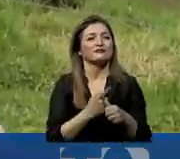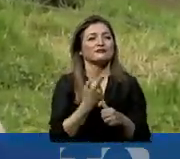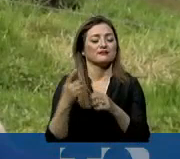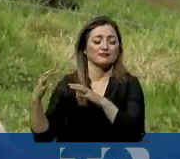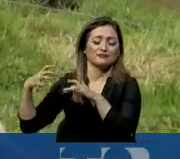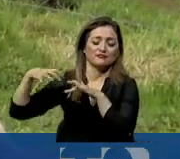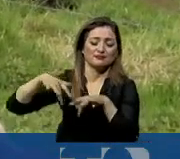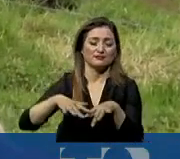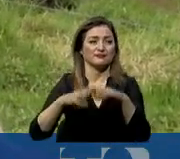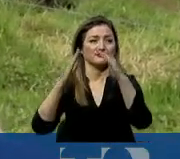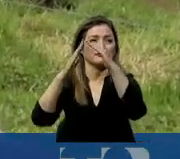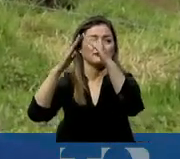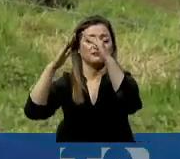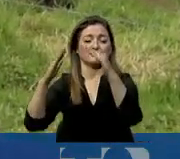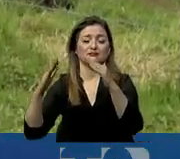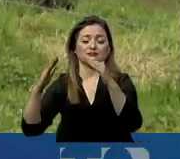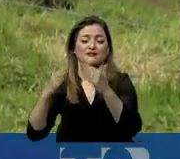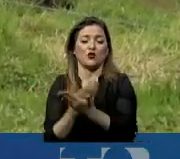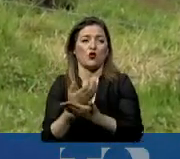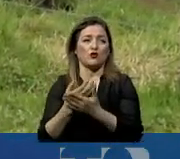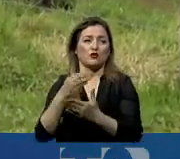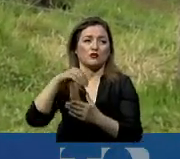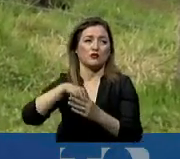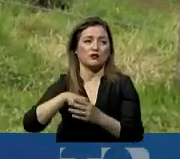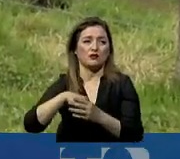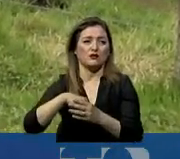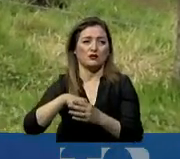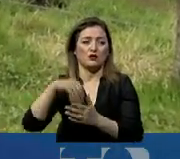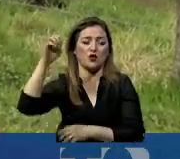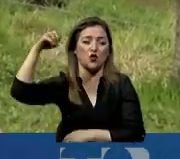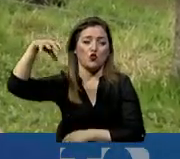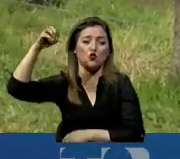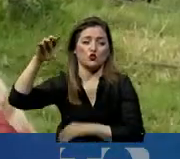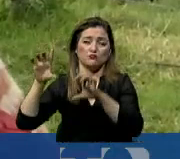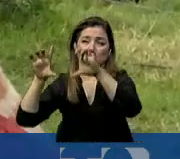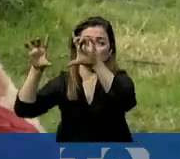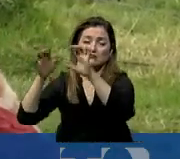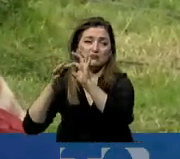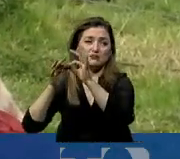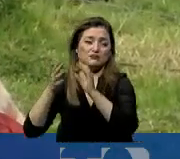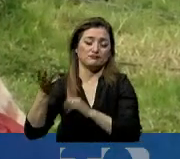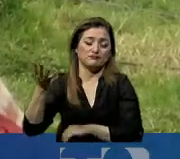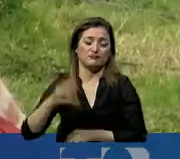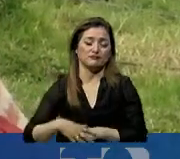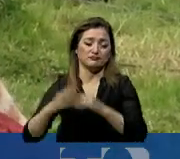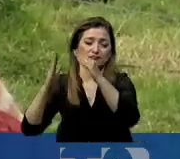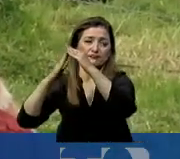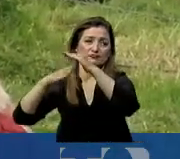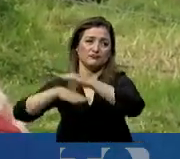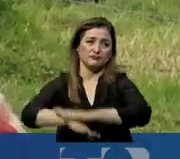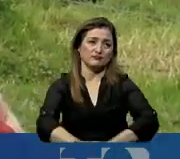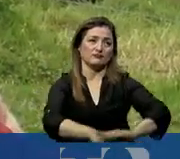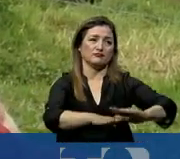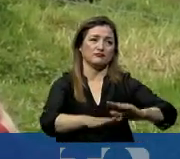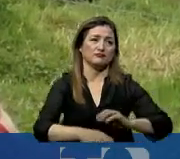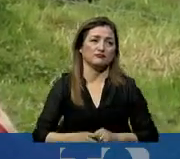derrumbo y de ahí la casita dejé cositas así, el medidor de la luz, todo arreglando. Y la casita se fue,